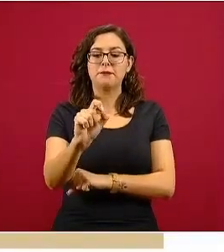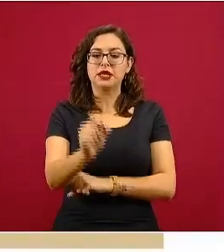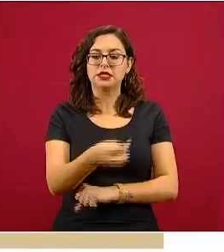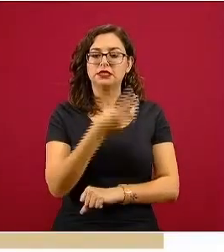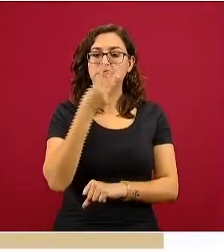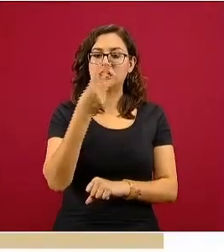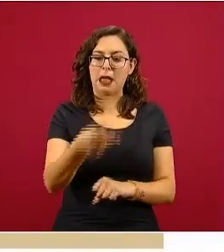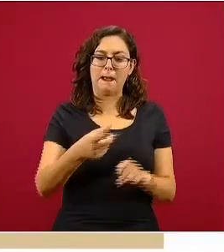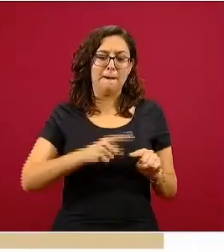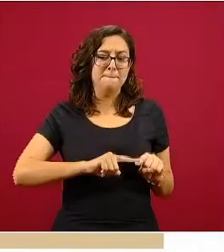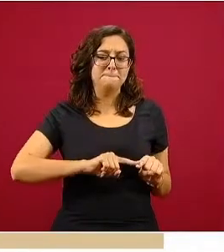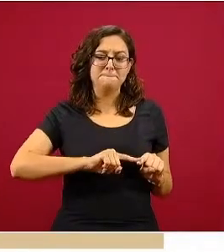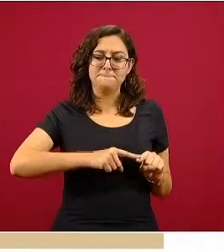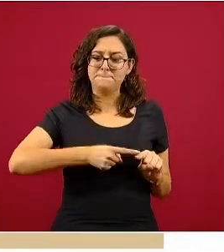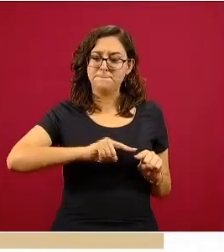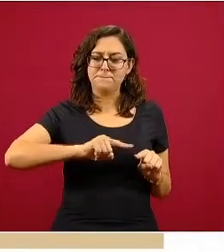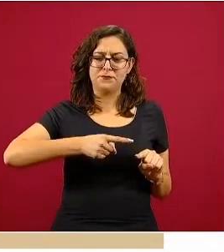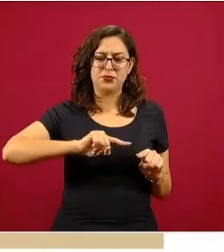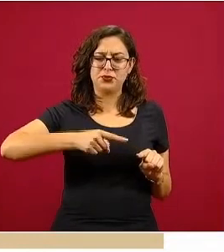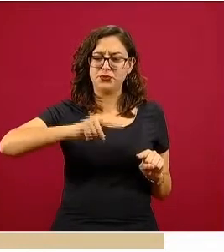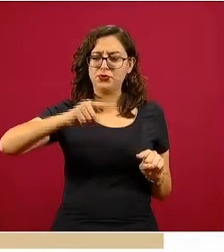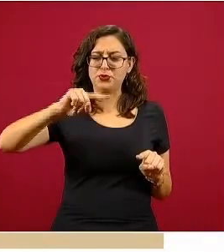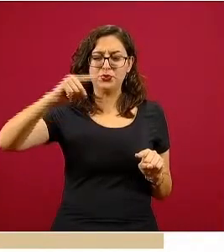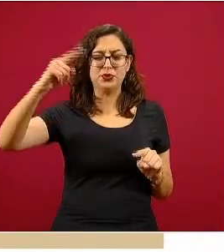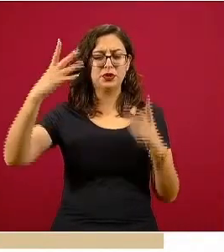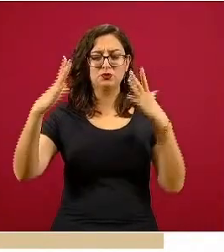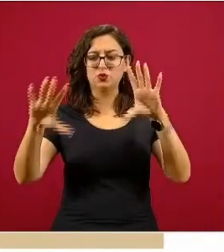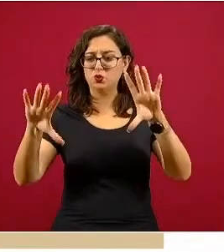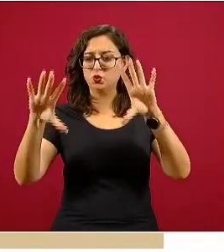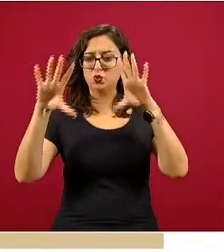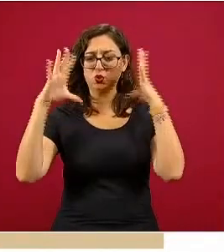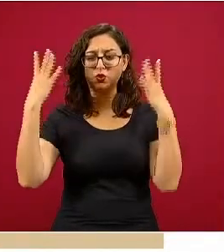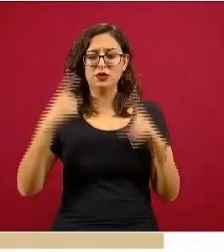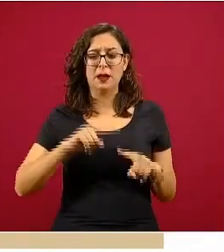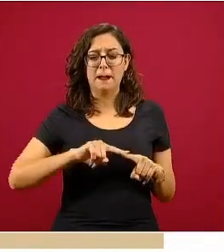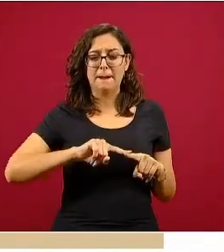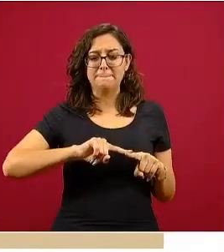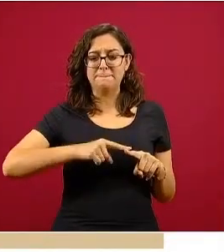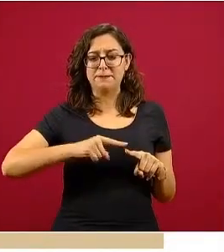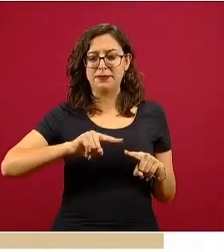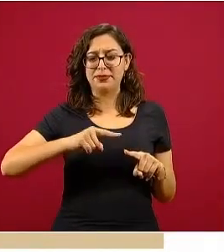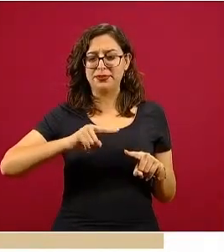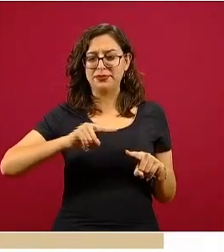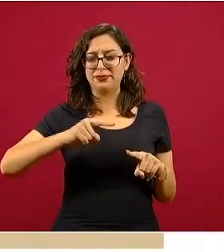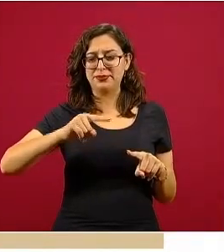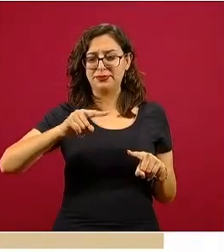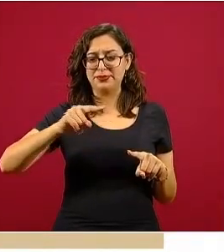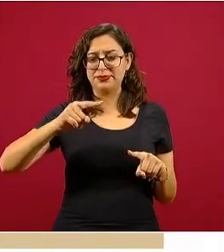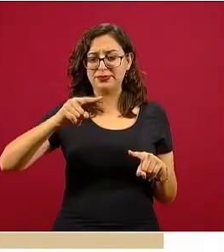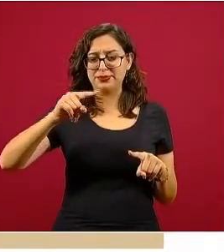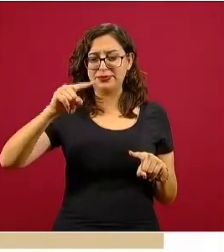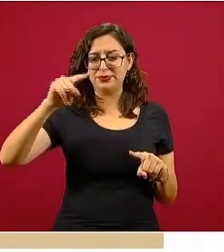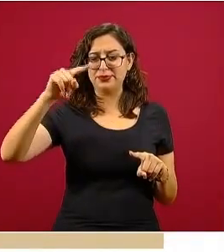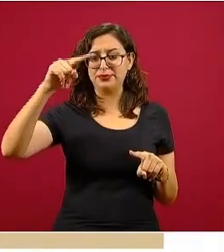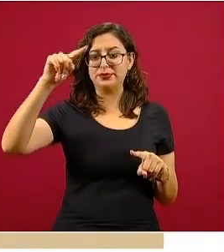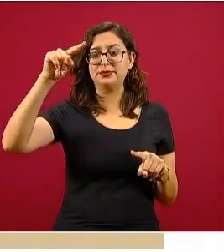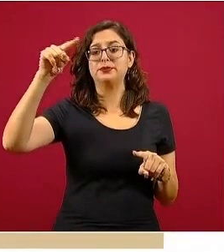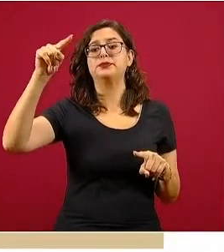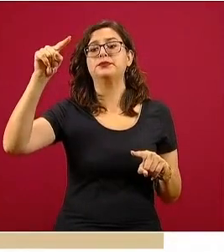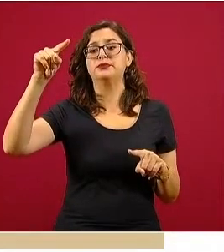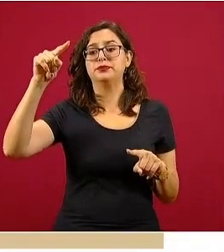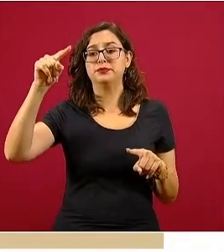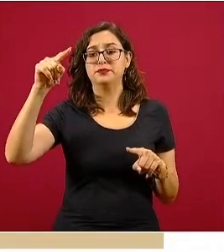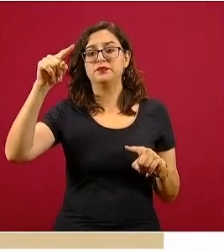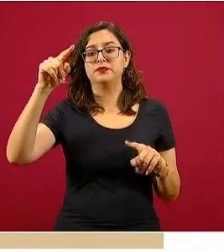digamos, después de una aceleración importante y constante que tuvo las primeras semanas, prácticamente a lo que se